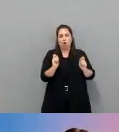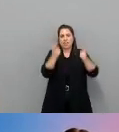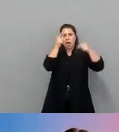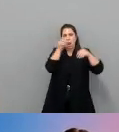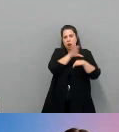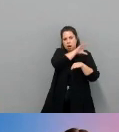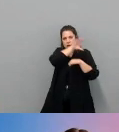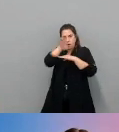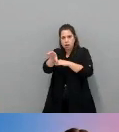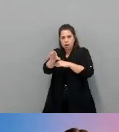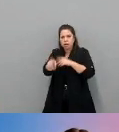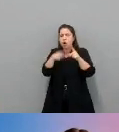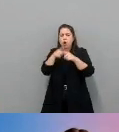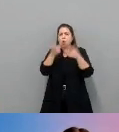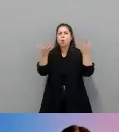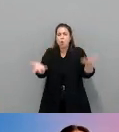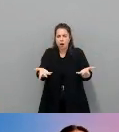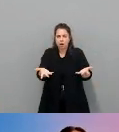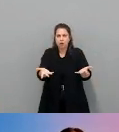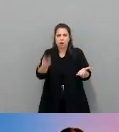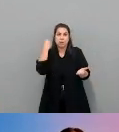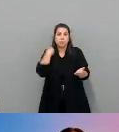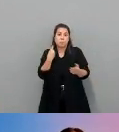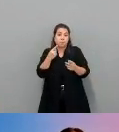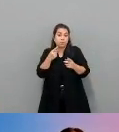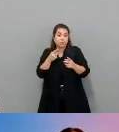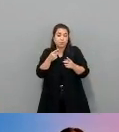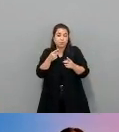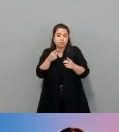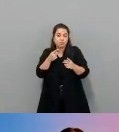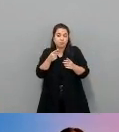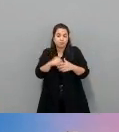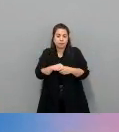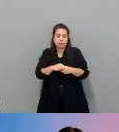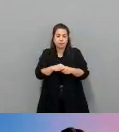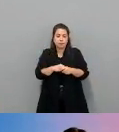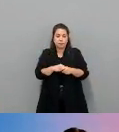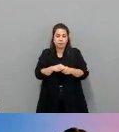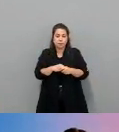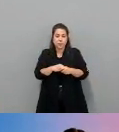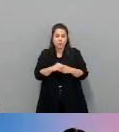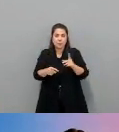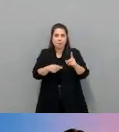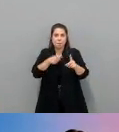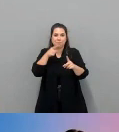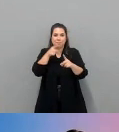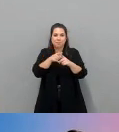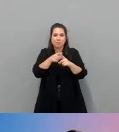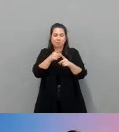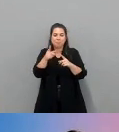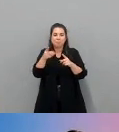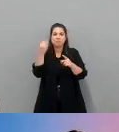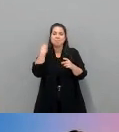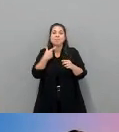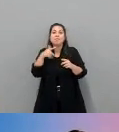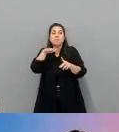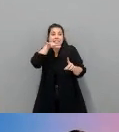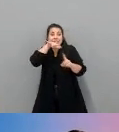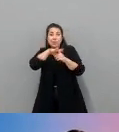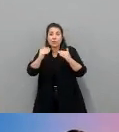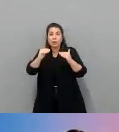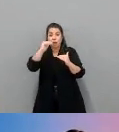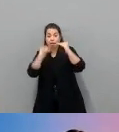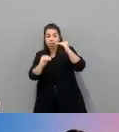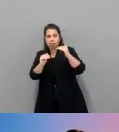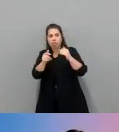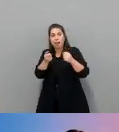¿Y para qué? Pues para, bueno, pues para combatir de alguna manera o para paliar situaciones de desigualdad.